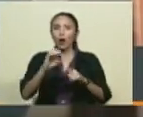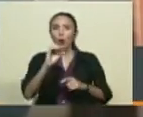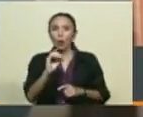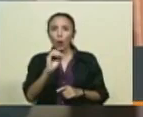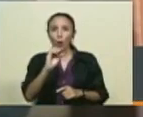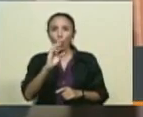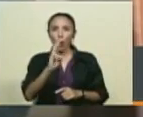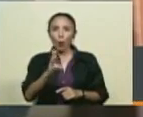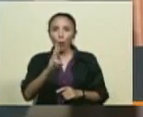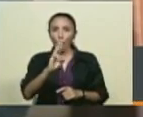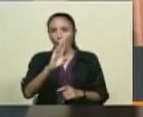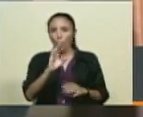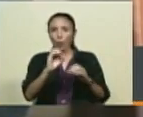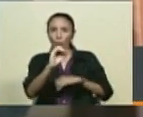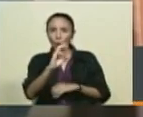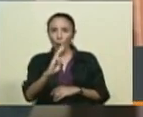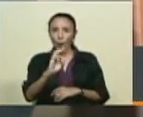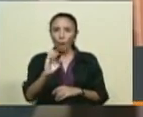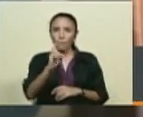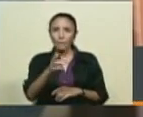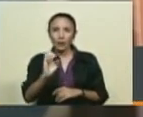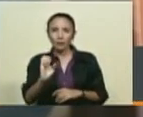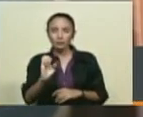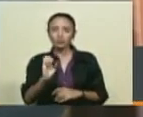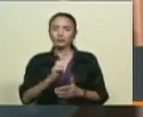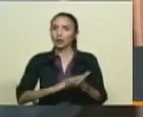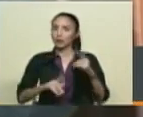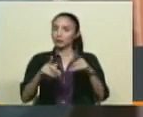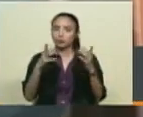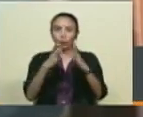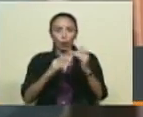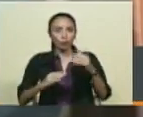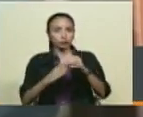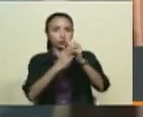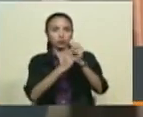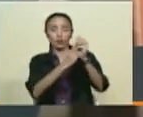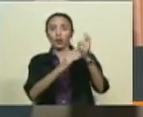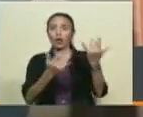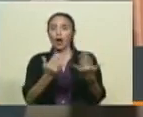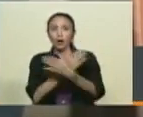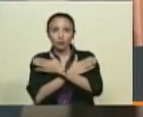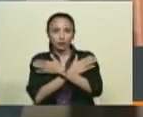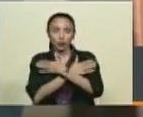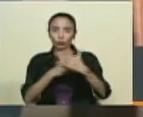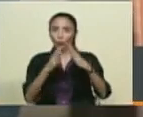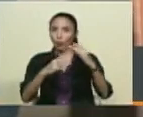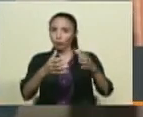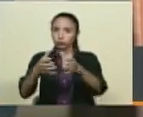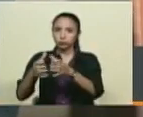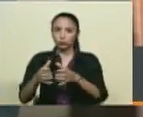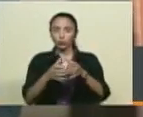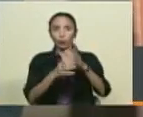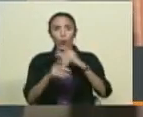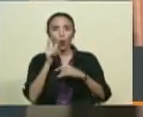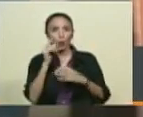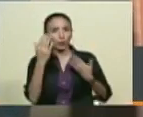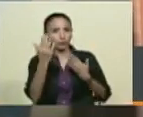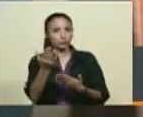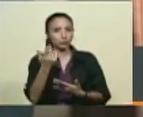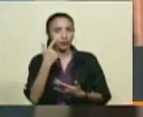liderazgo, su capacidad de convocatoria. Yo he felicitado personalmente, aunque sé que es un hombre humilde,